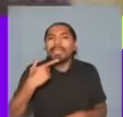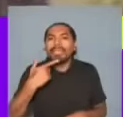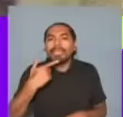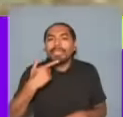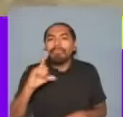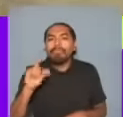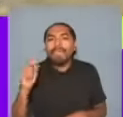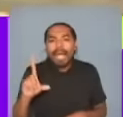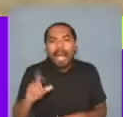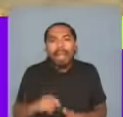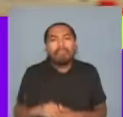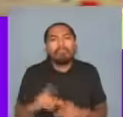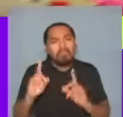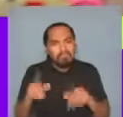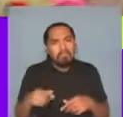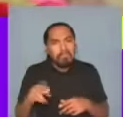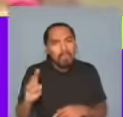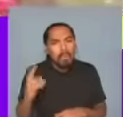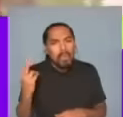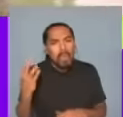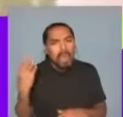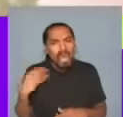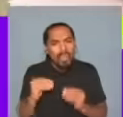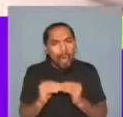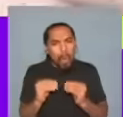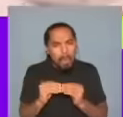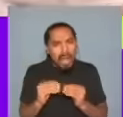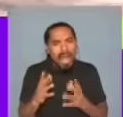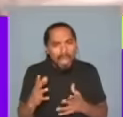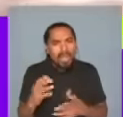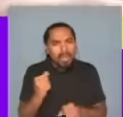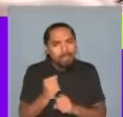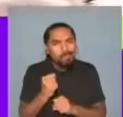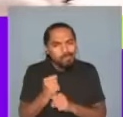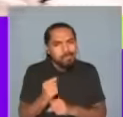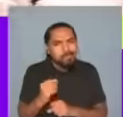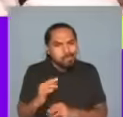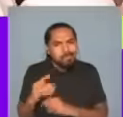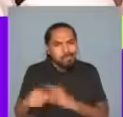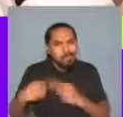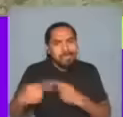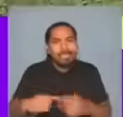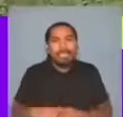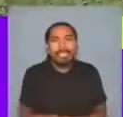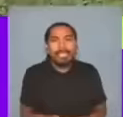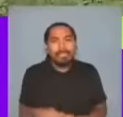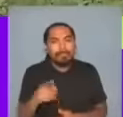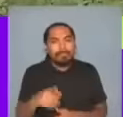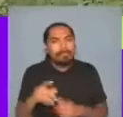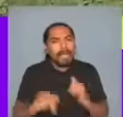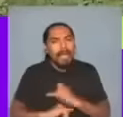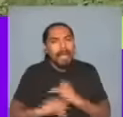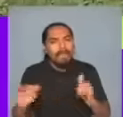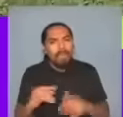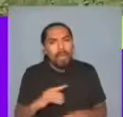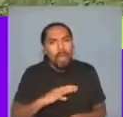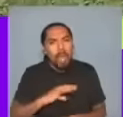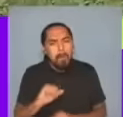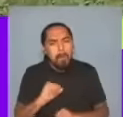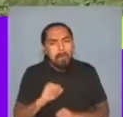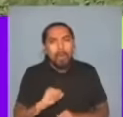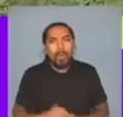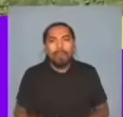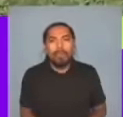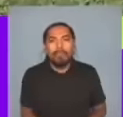con Arce, con muchos que en su momento compartiste cosas y te golpea la noticia, la del perro más todavía, ¿no? Bueno, y